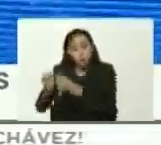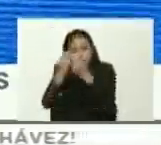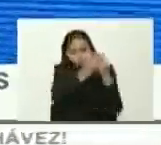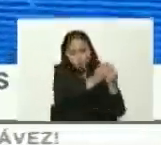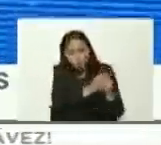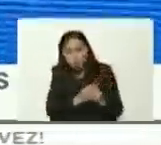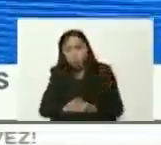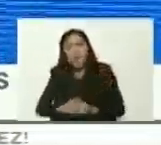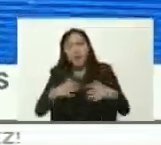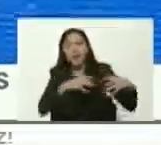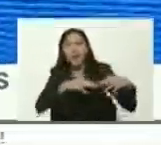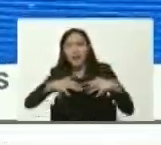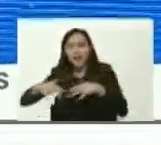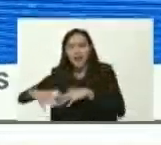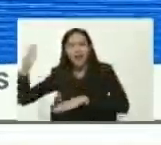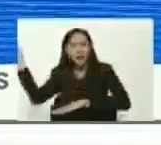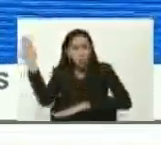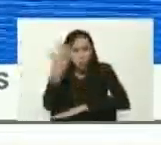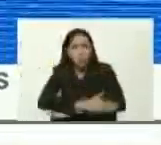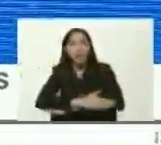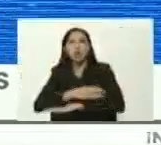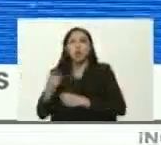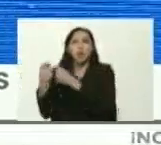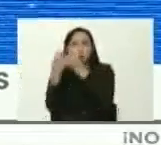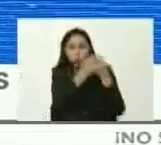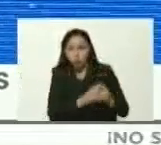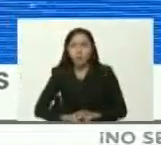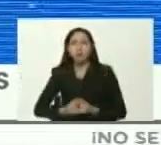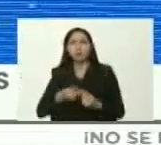las víctimas del bloqueo económico.